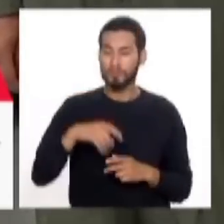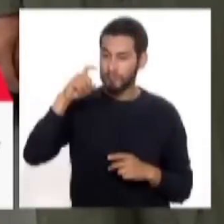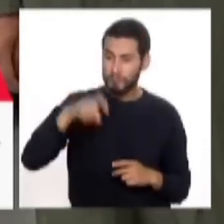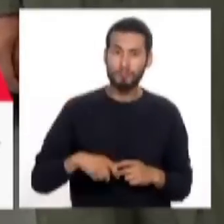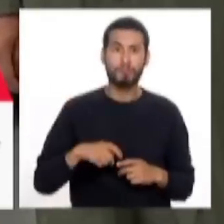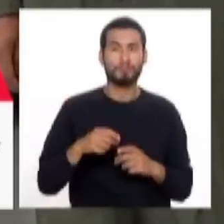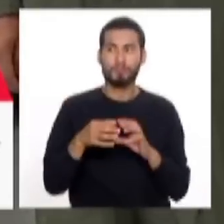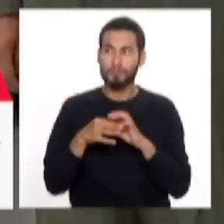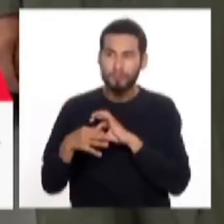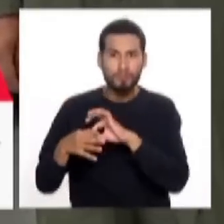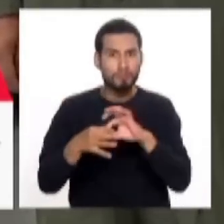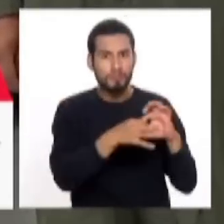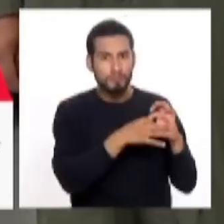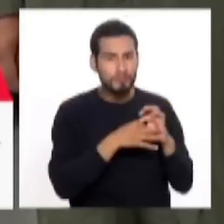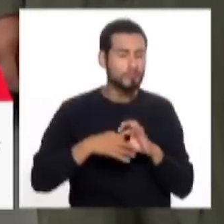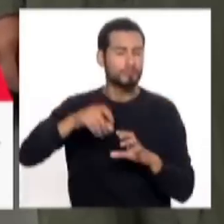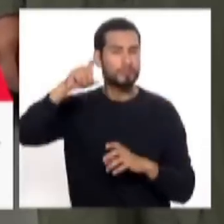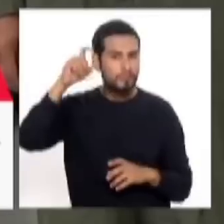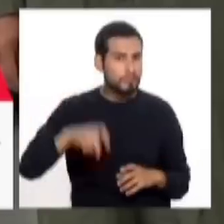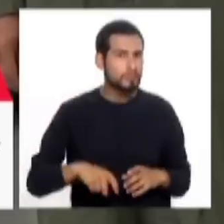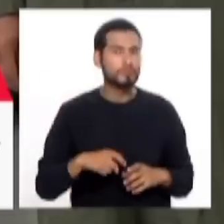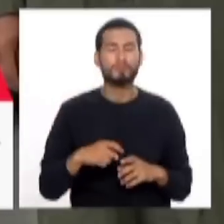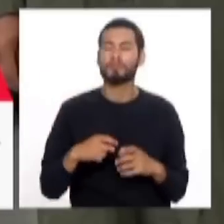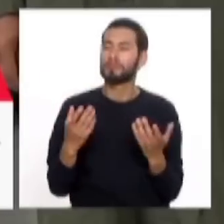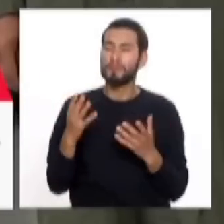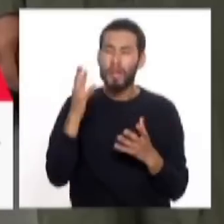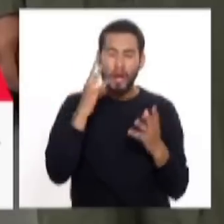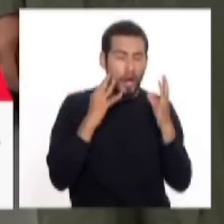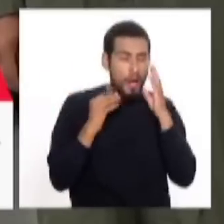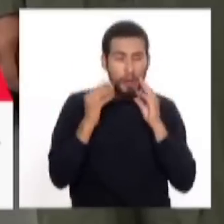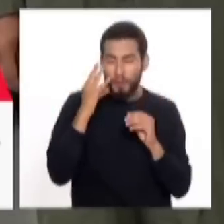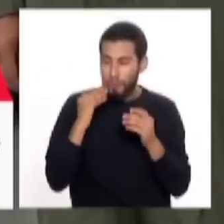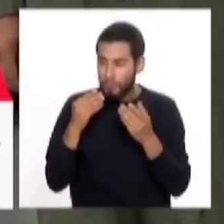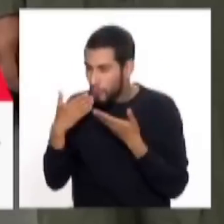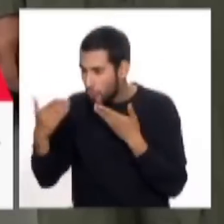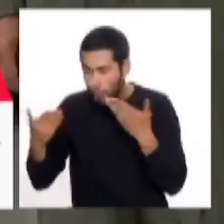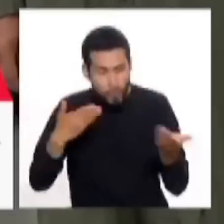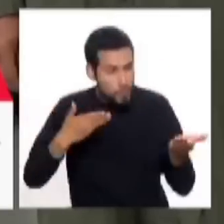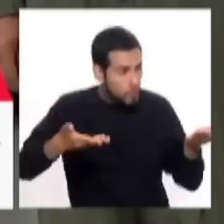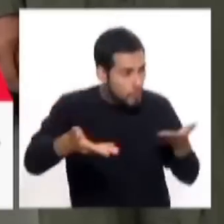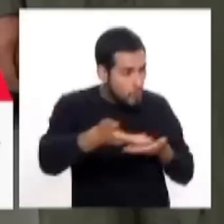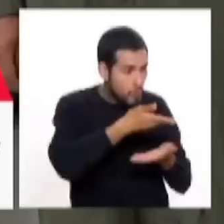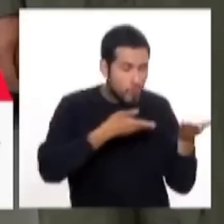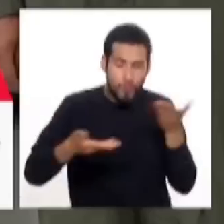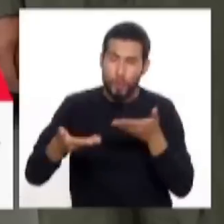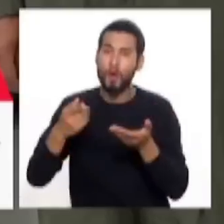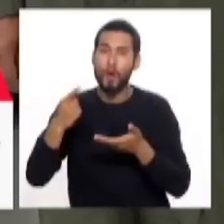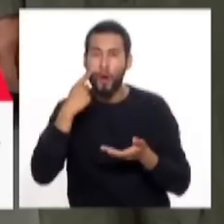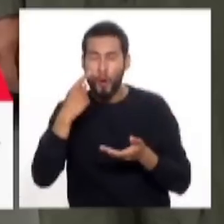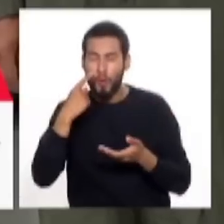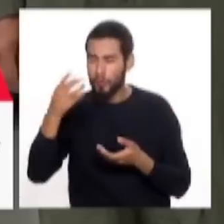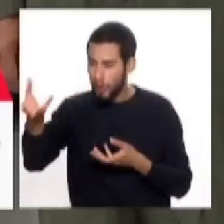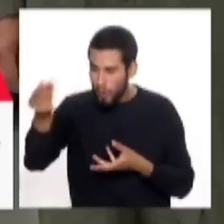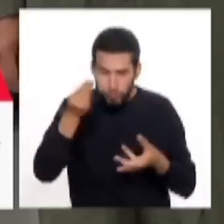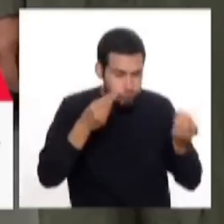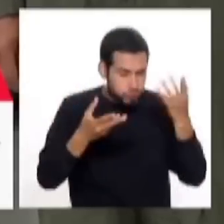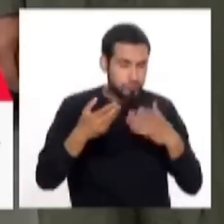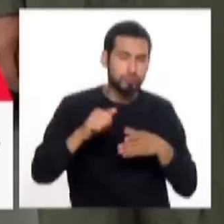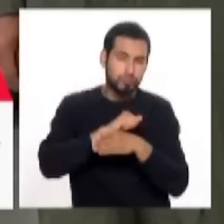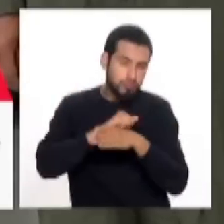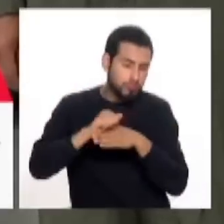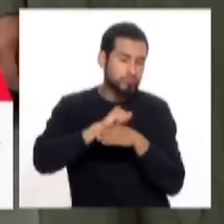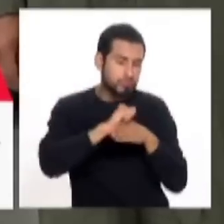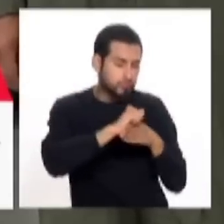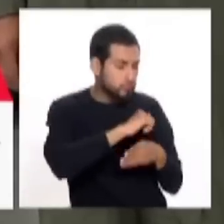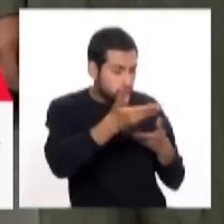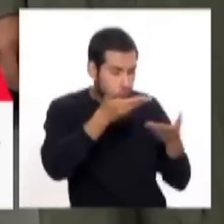estar unidos, que debemos intercambiar experiencias, conocimientos, entrenamientos, que